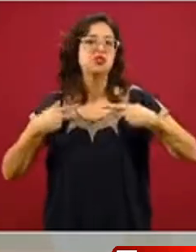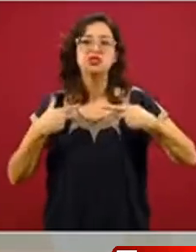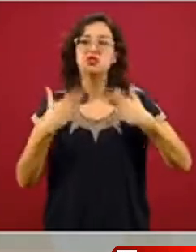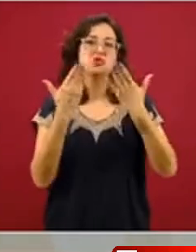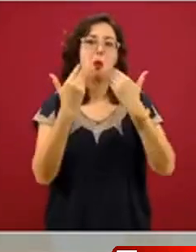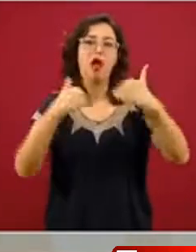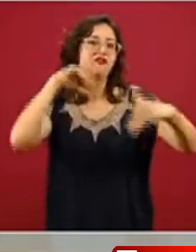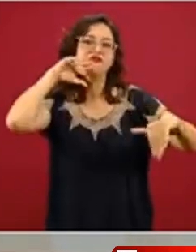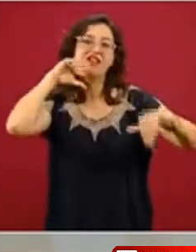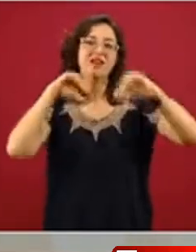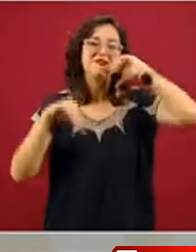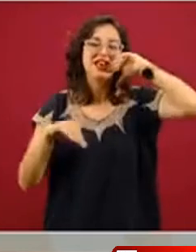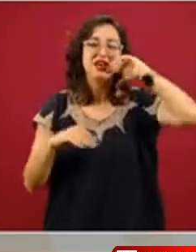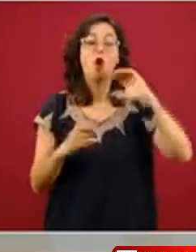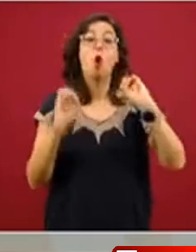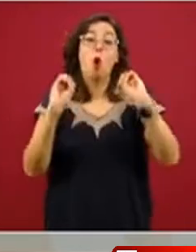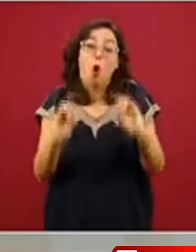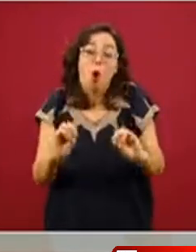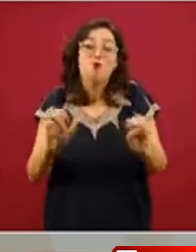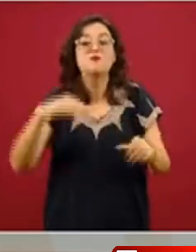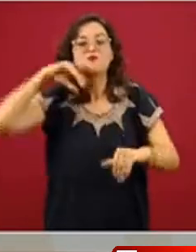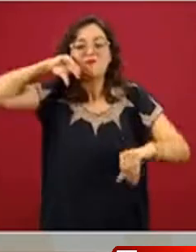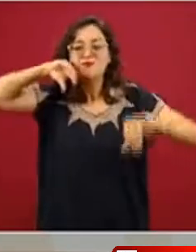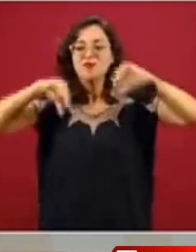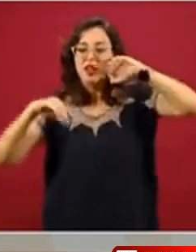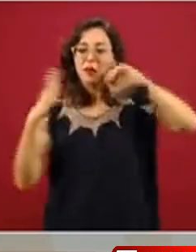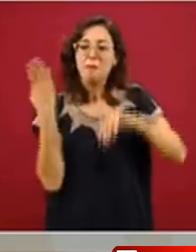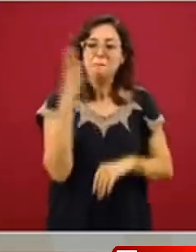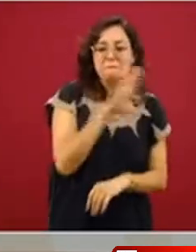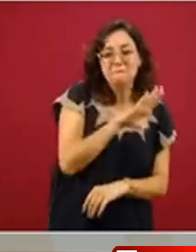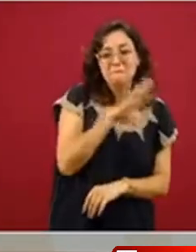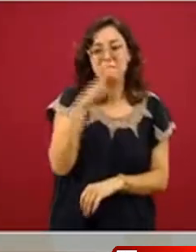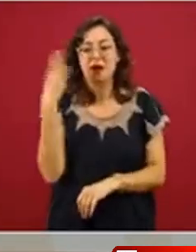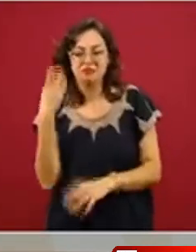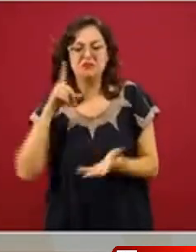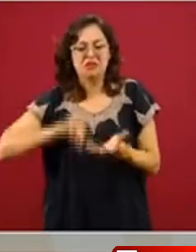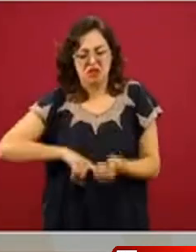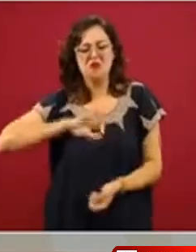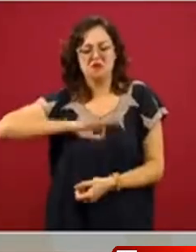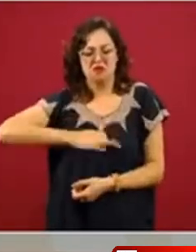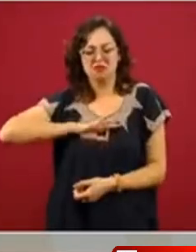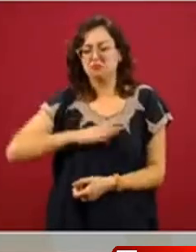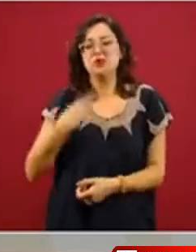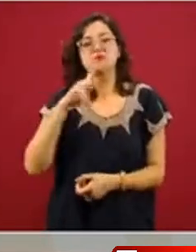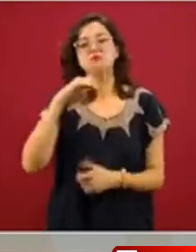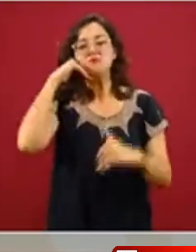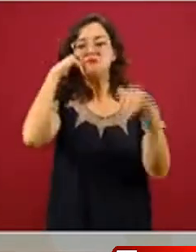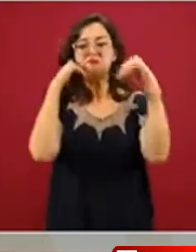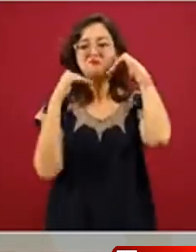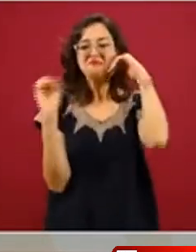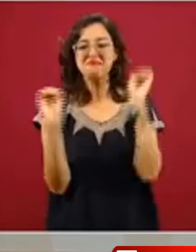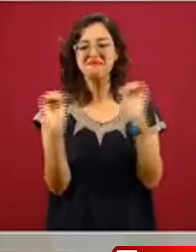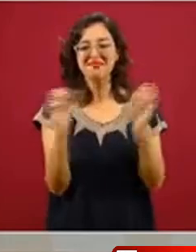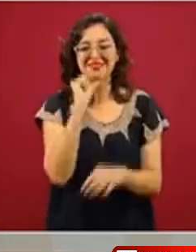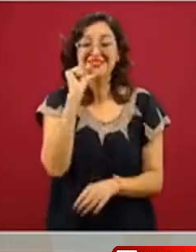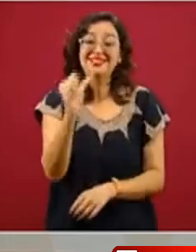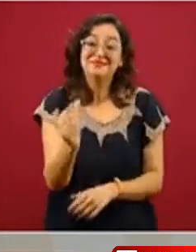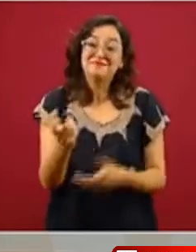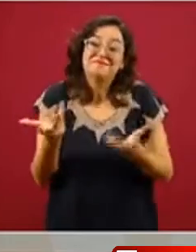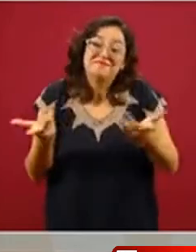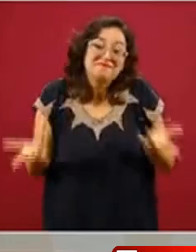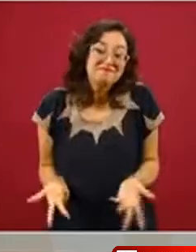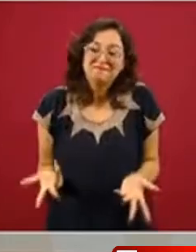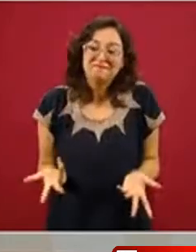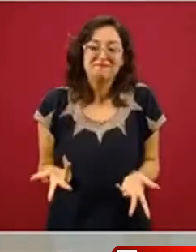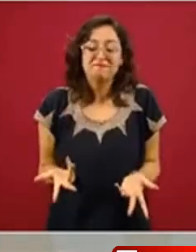todo momento, a pesar de que pudiera tener un proceso de infección por el virus que causa el COVID. No nos